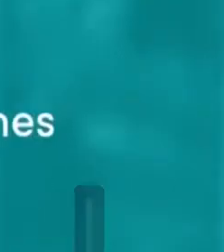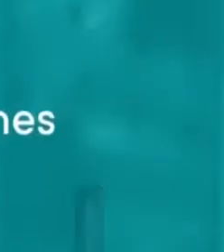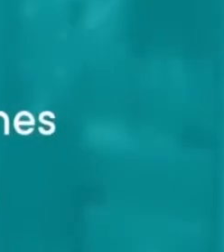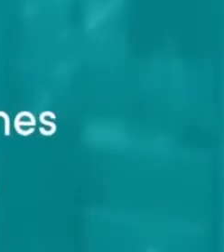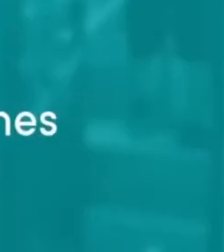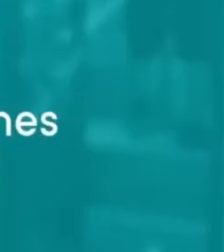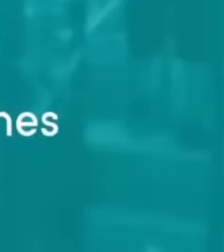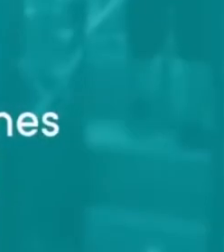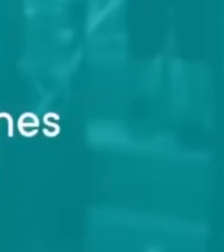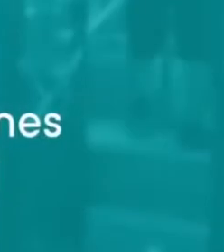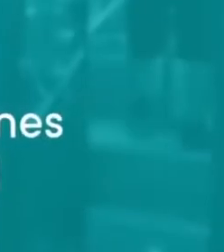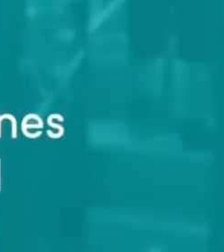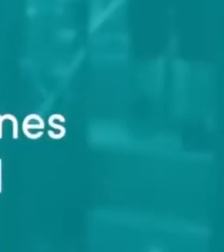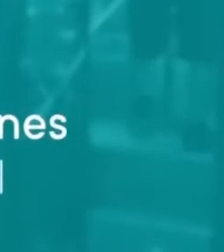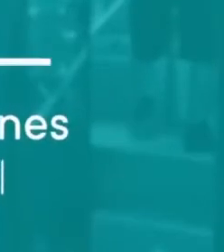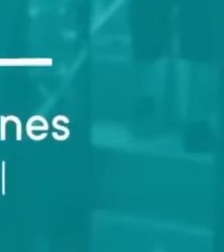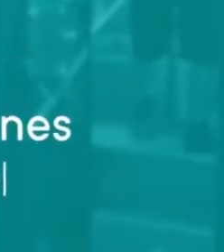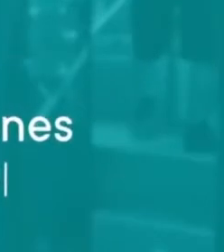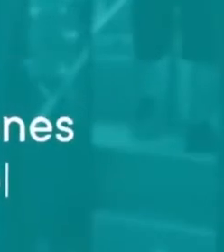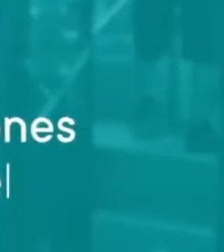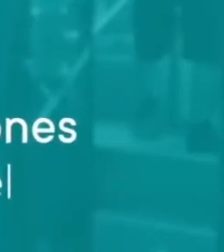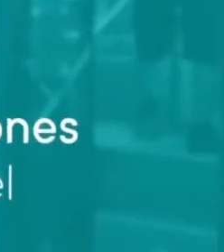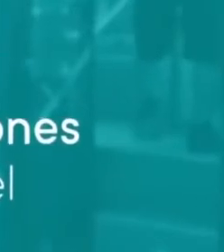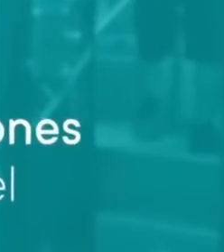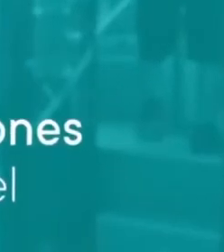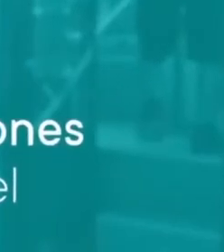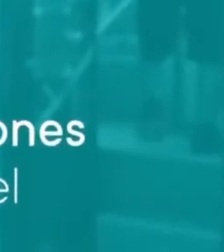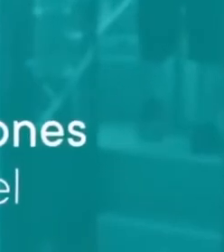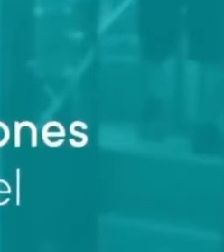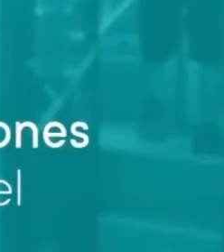con